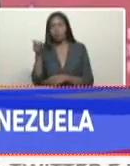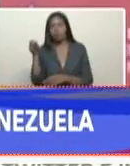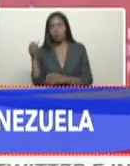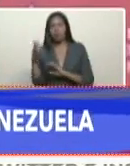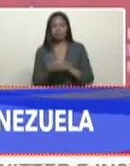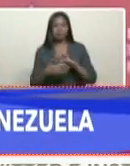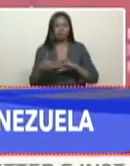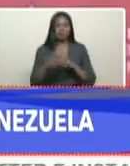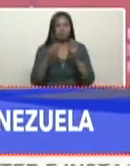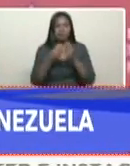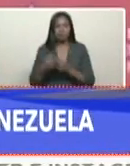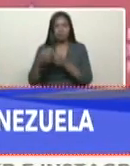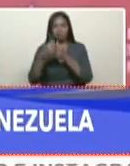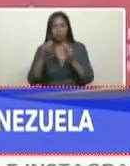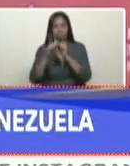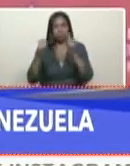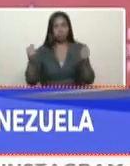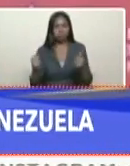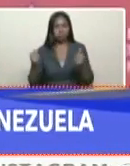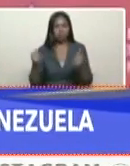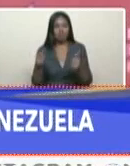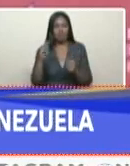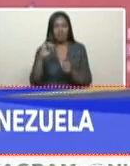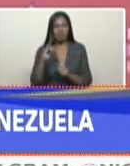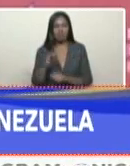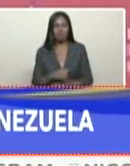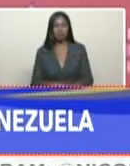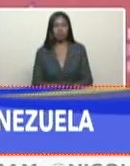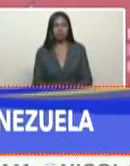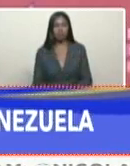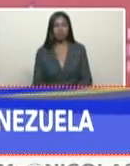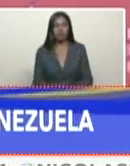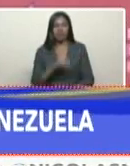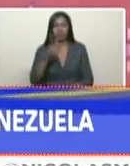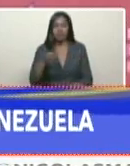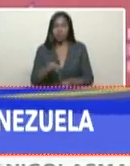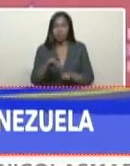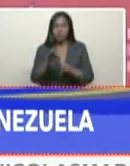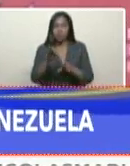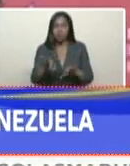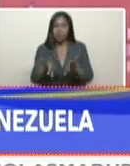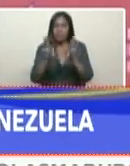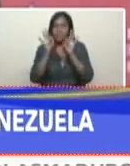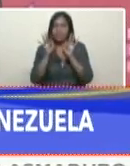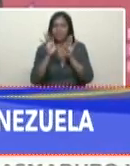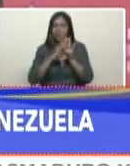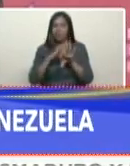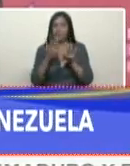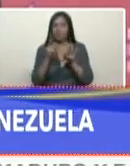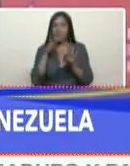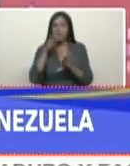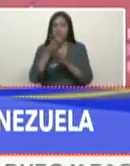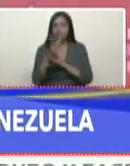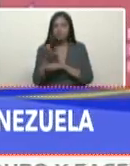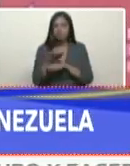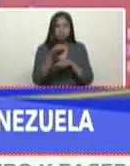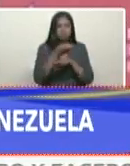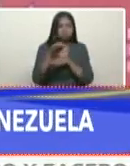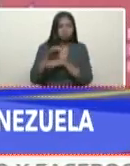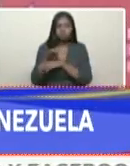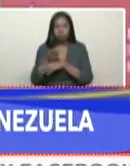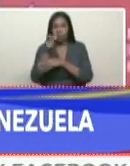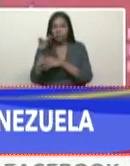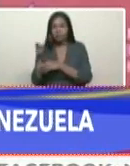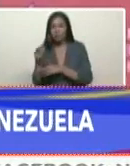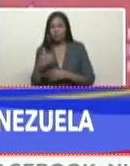guerra económica y del bloqueo imperialista es algo especial. Porque es ir a la búsqueda de los que